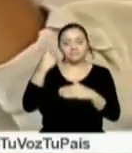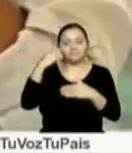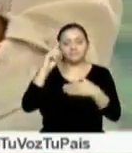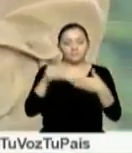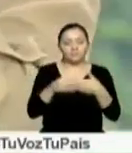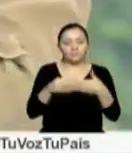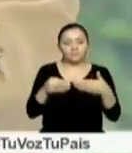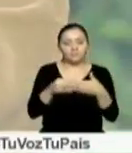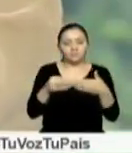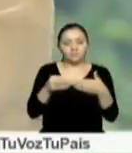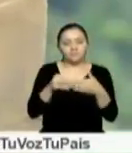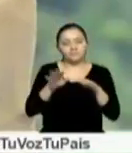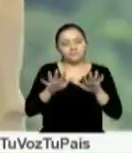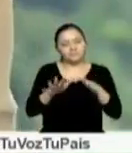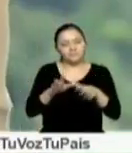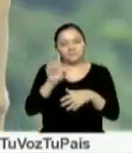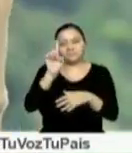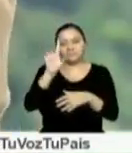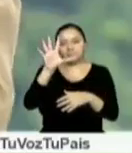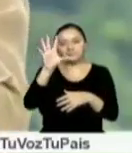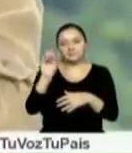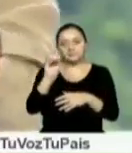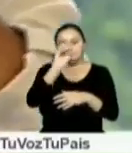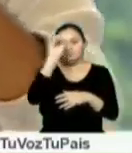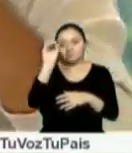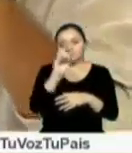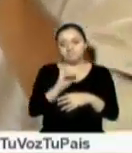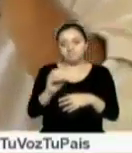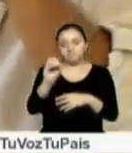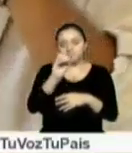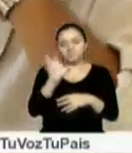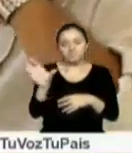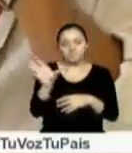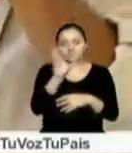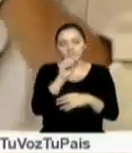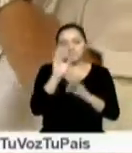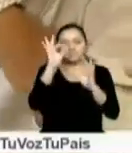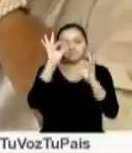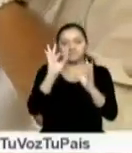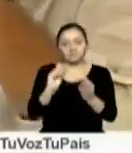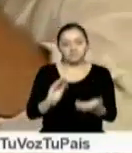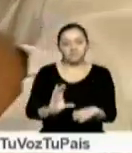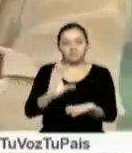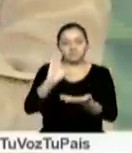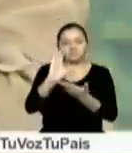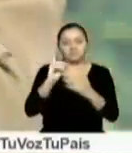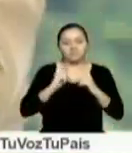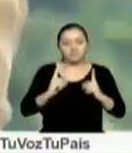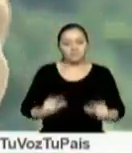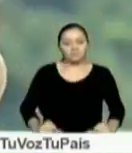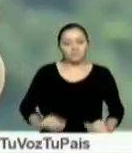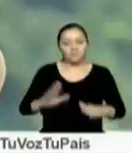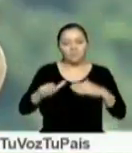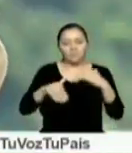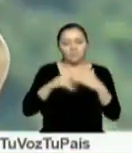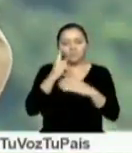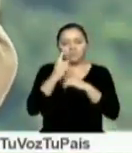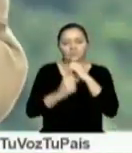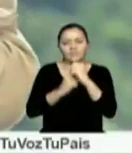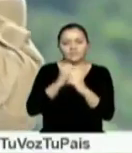equivale al 50% de todo el presupuesto de inversión en salud de todo el